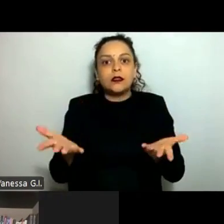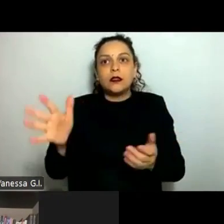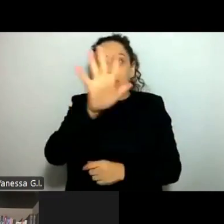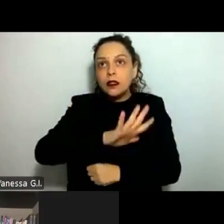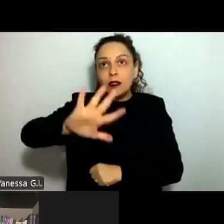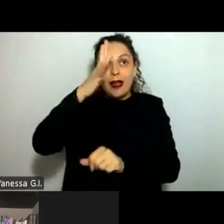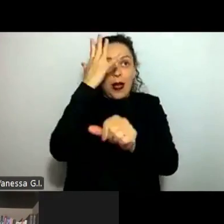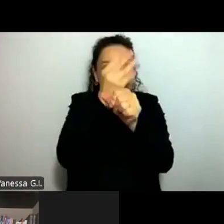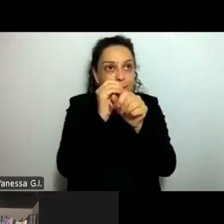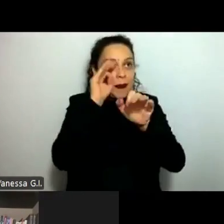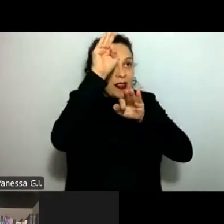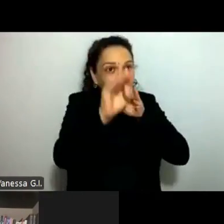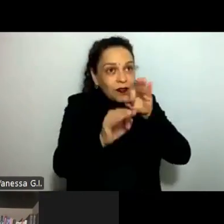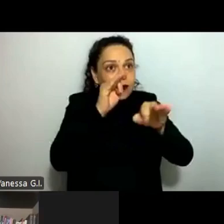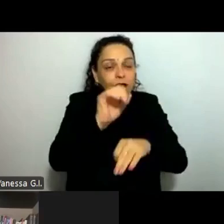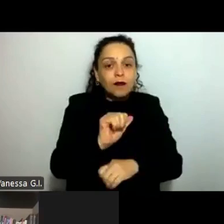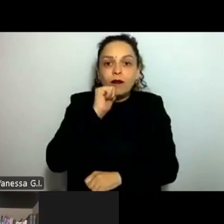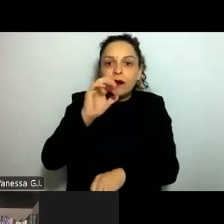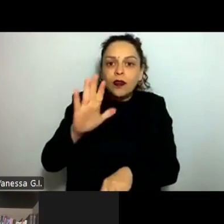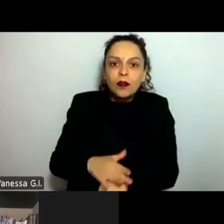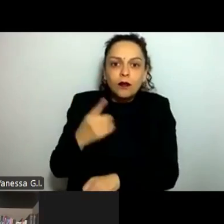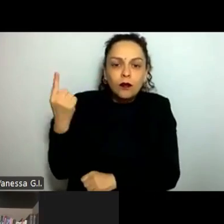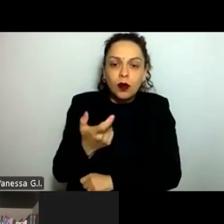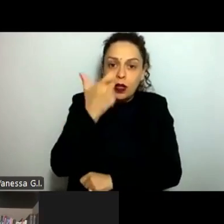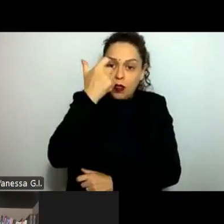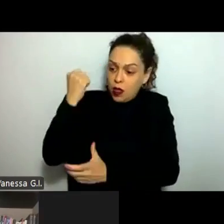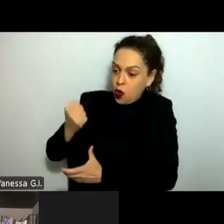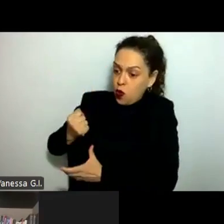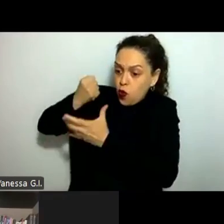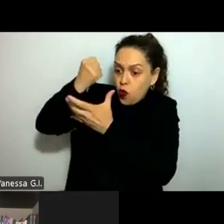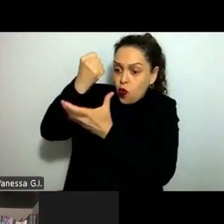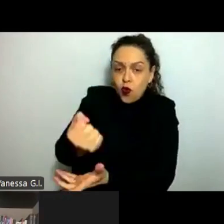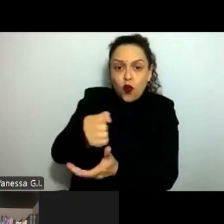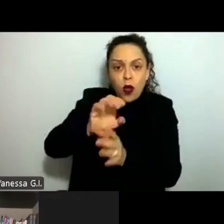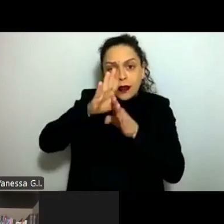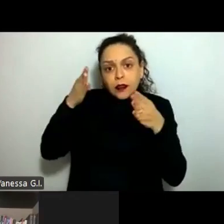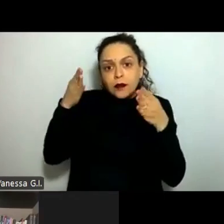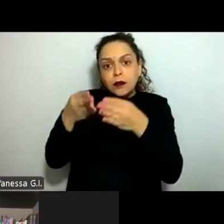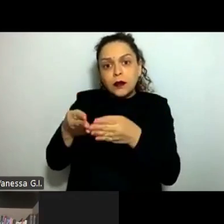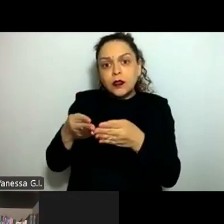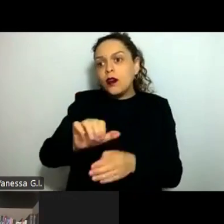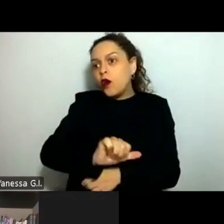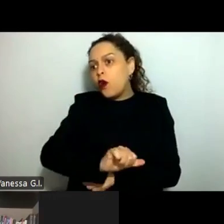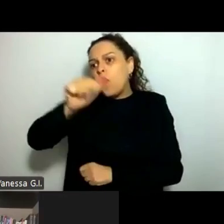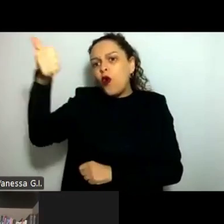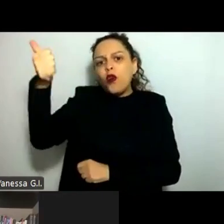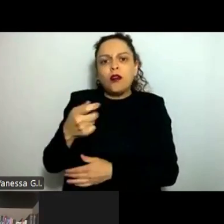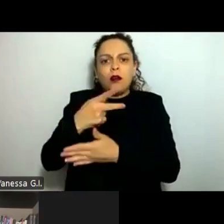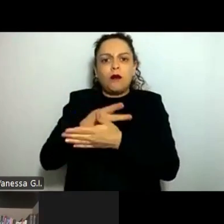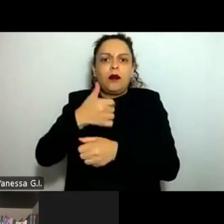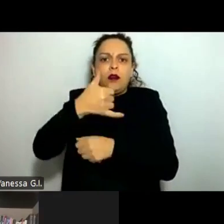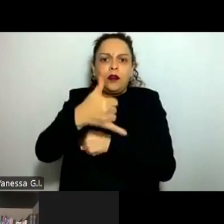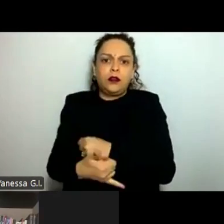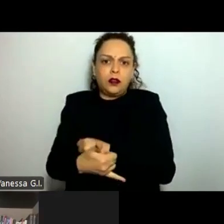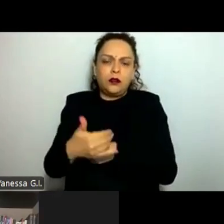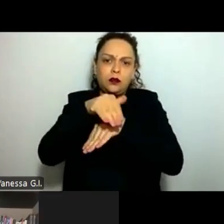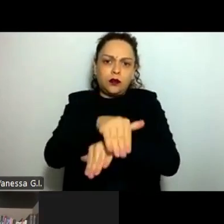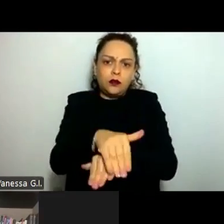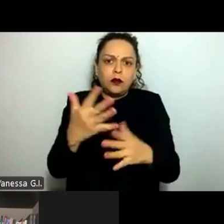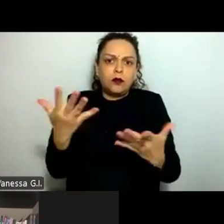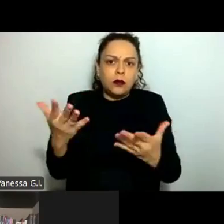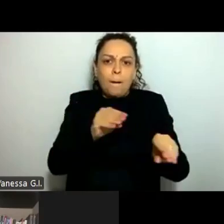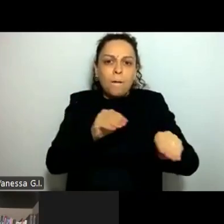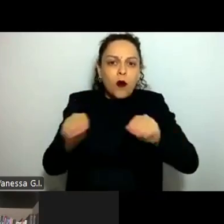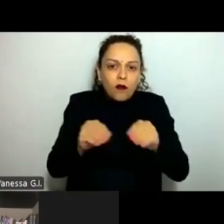infraestructura porque el recurso del SAC se destinó para otro tipo de proyectos de movilidad que no